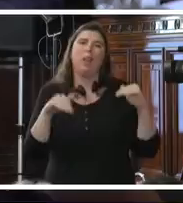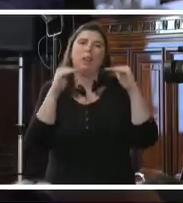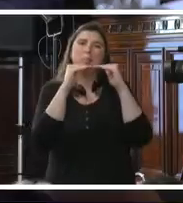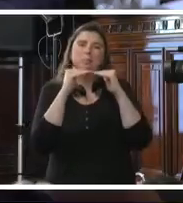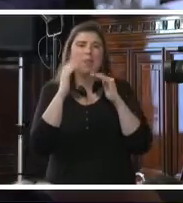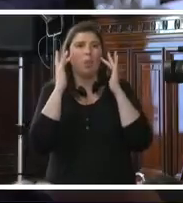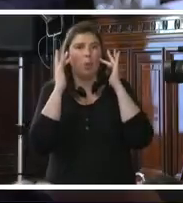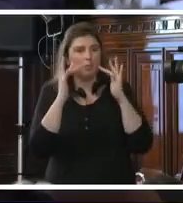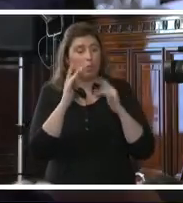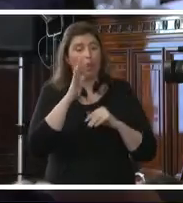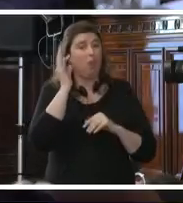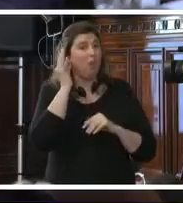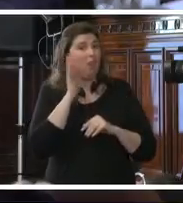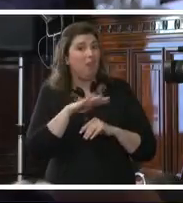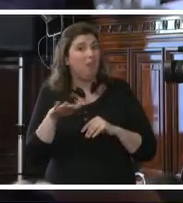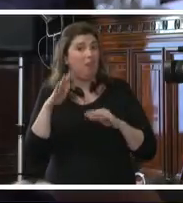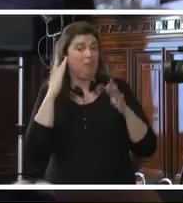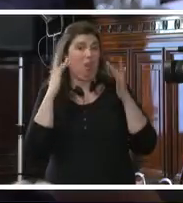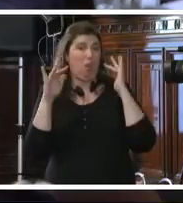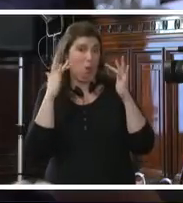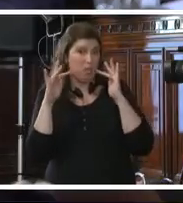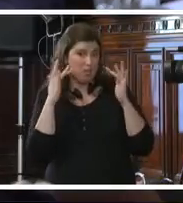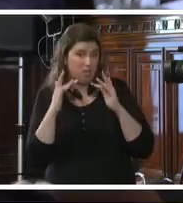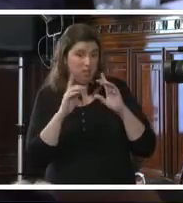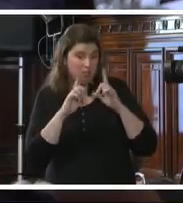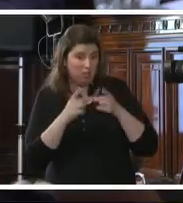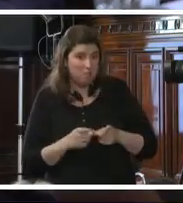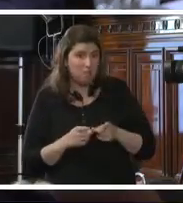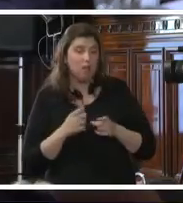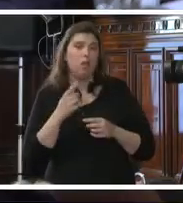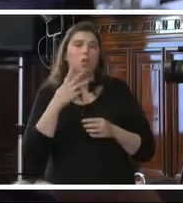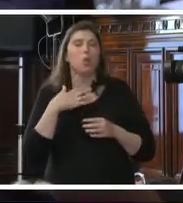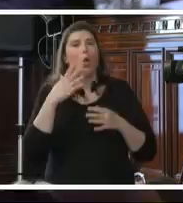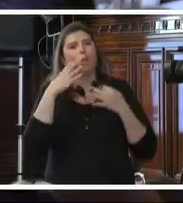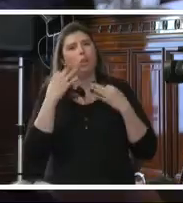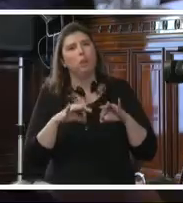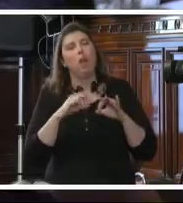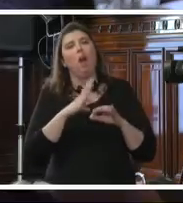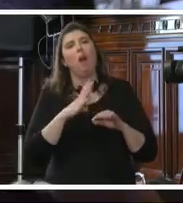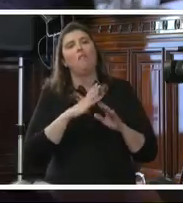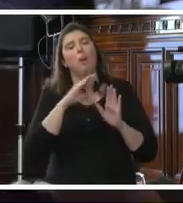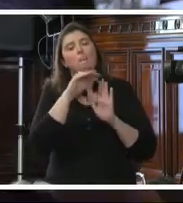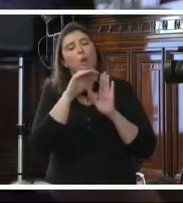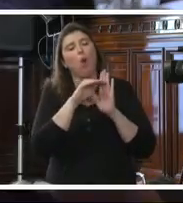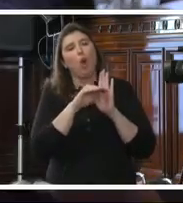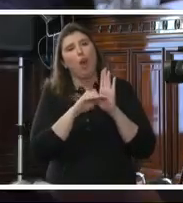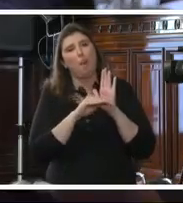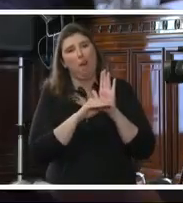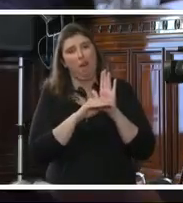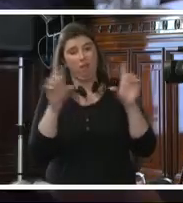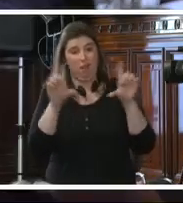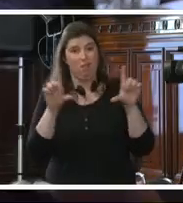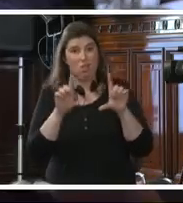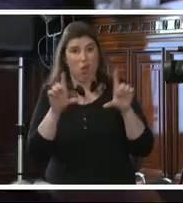niños, niñas y adolescentes, y perseverar. Yo creo que no debería haber programa de televisión en el que no se diera un espacio